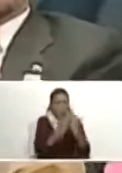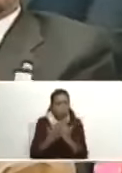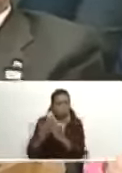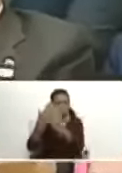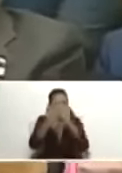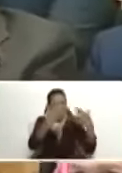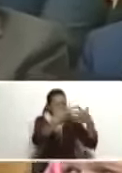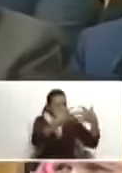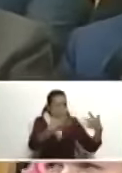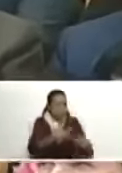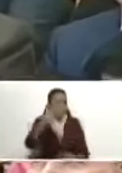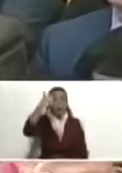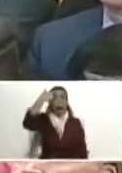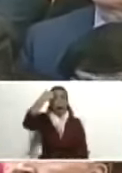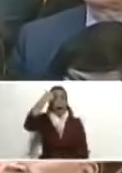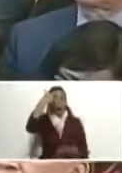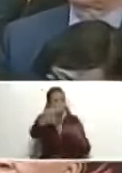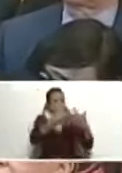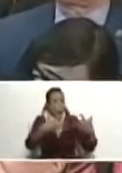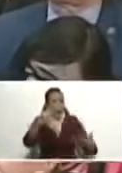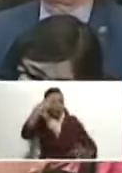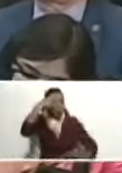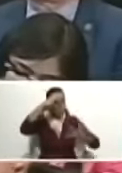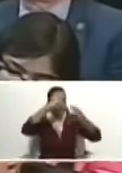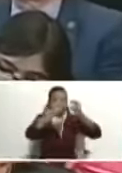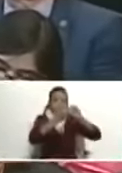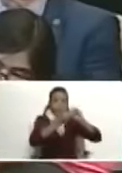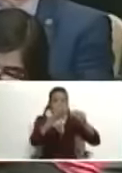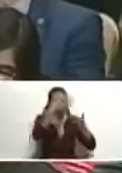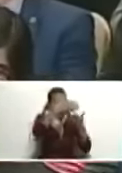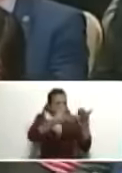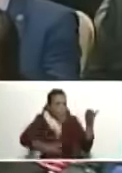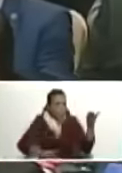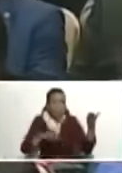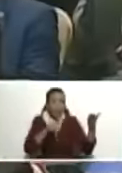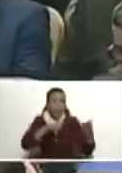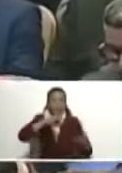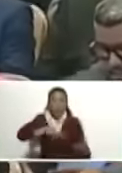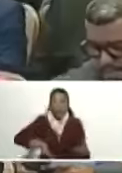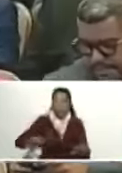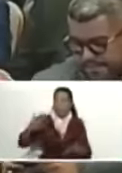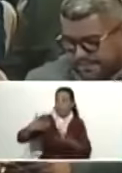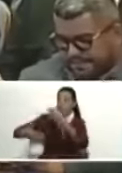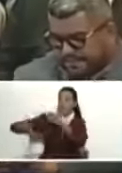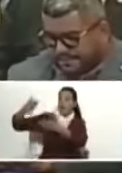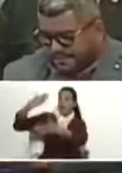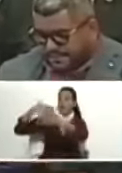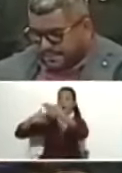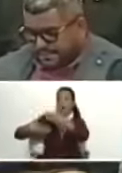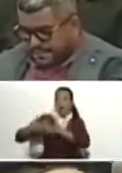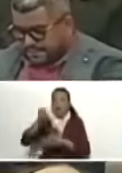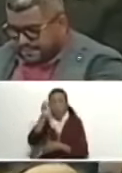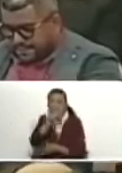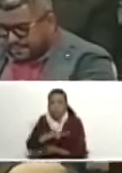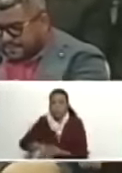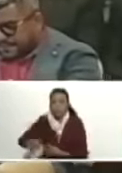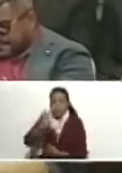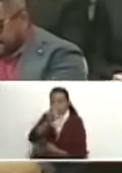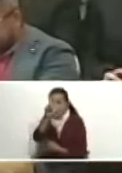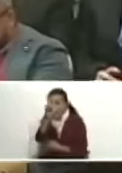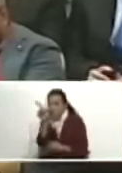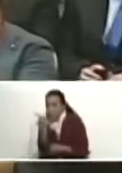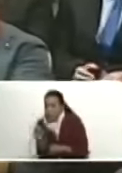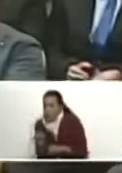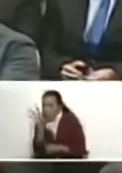en el conocimiento coherente de la historia de nuestro territorio y